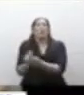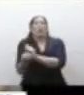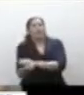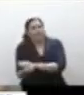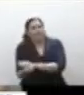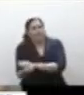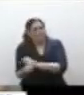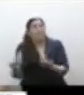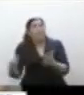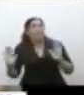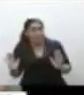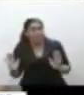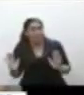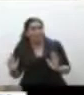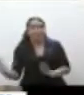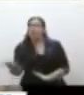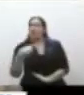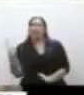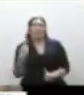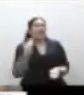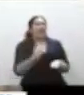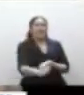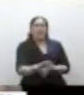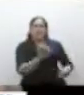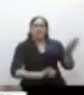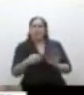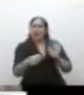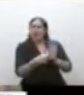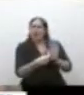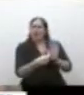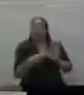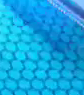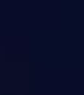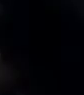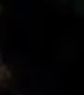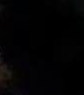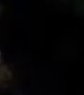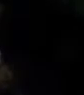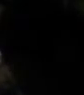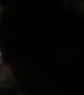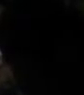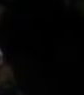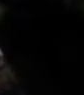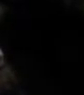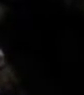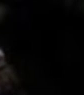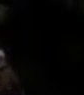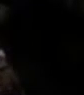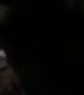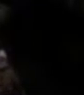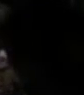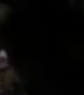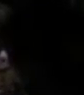la directora ejecutiva de Amnistía Internacional Argentina, Mariela Belsky. En Mataram, una violenta